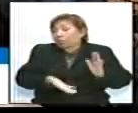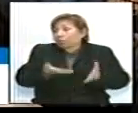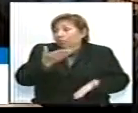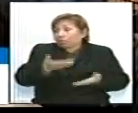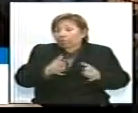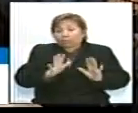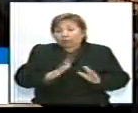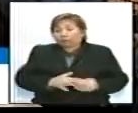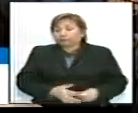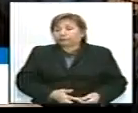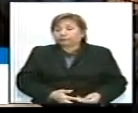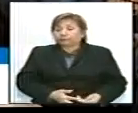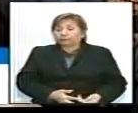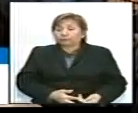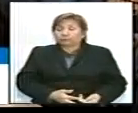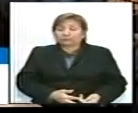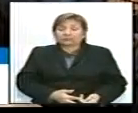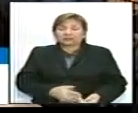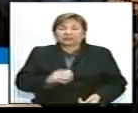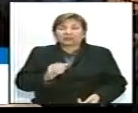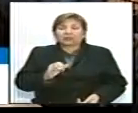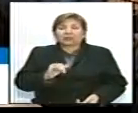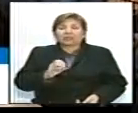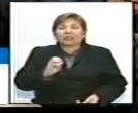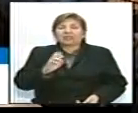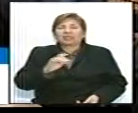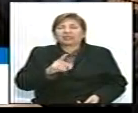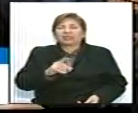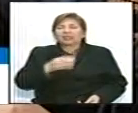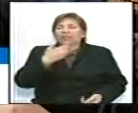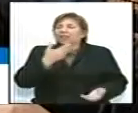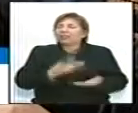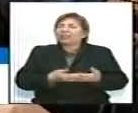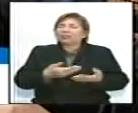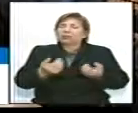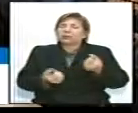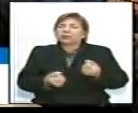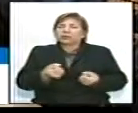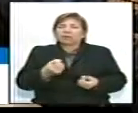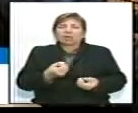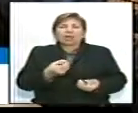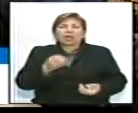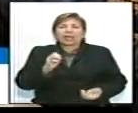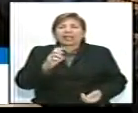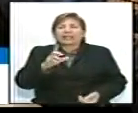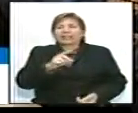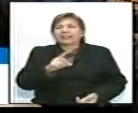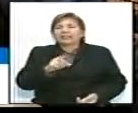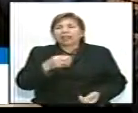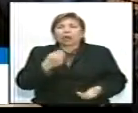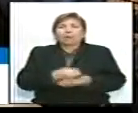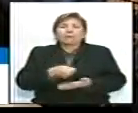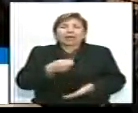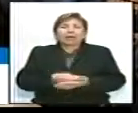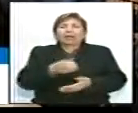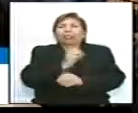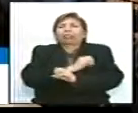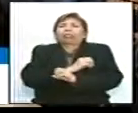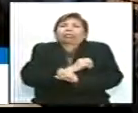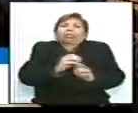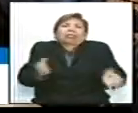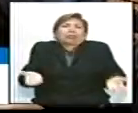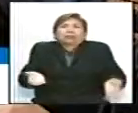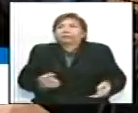es más caro el leasing que tener, no sé qué más caro, si un patrullero por leasing o un patrullero parado que no sirve para nada, pero